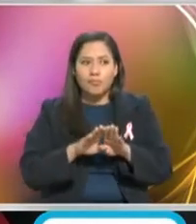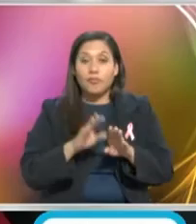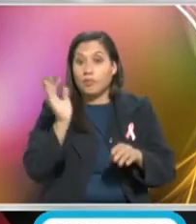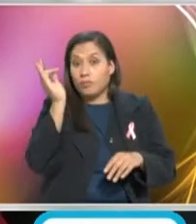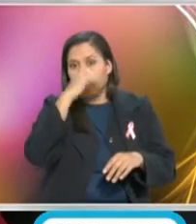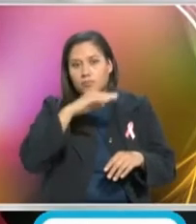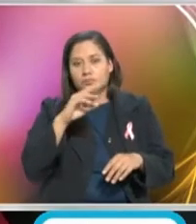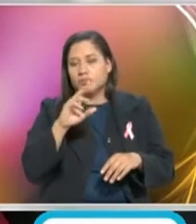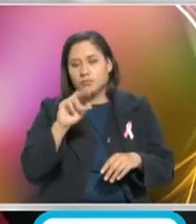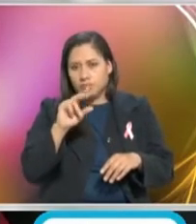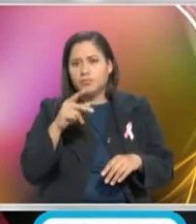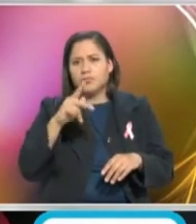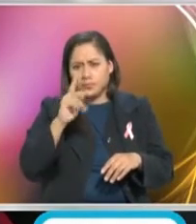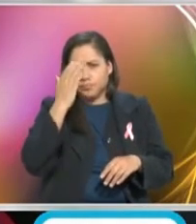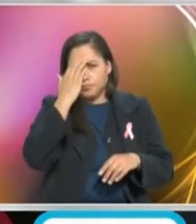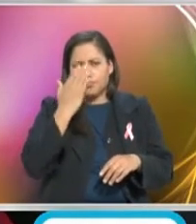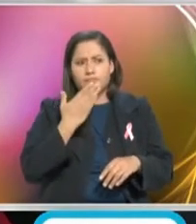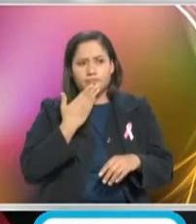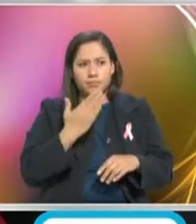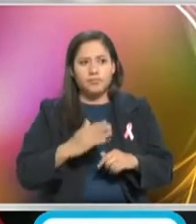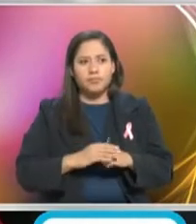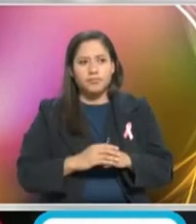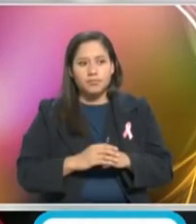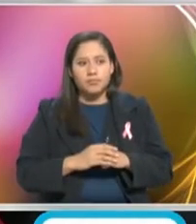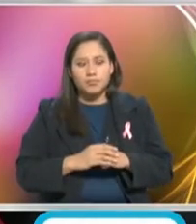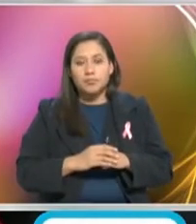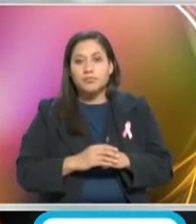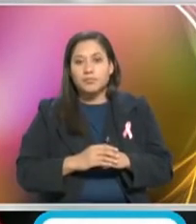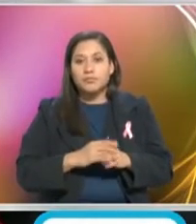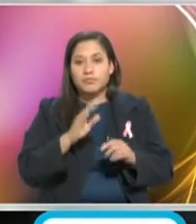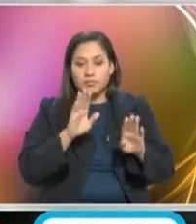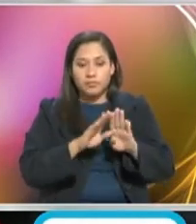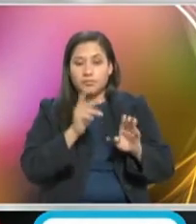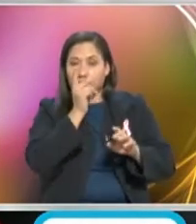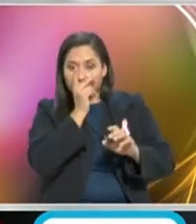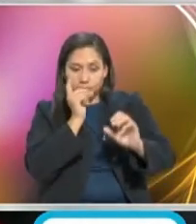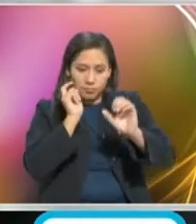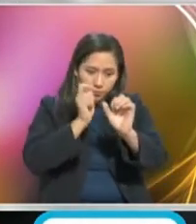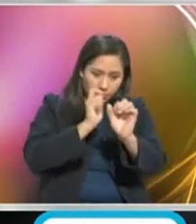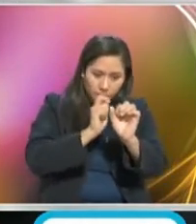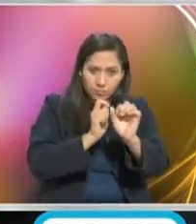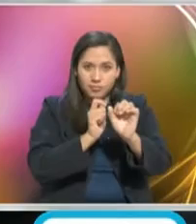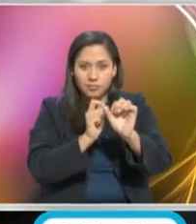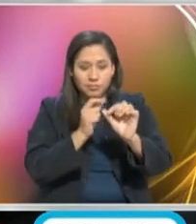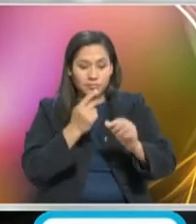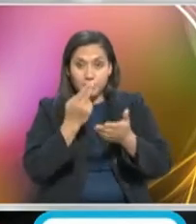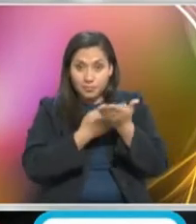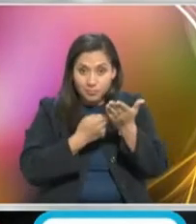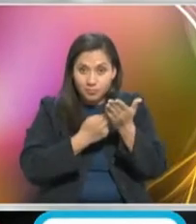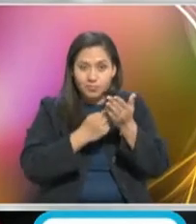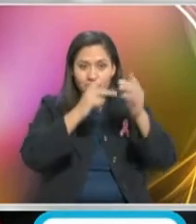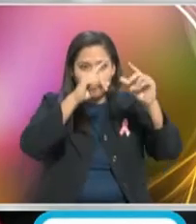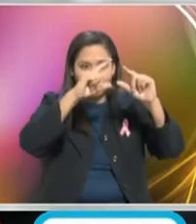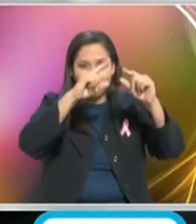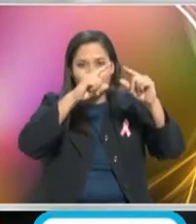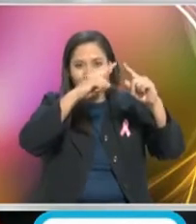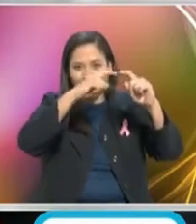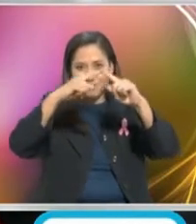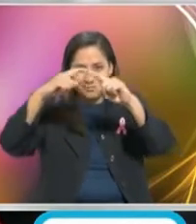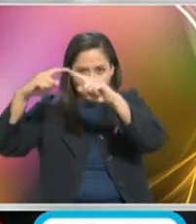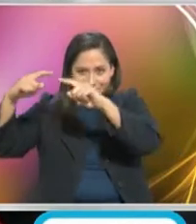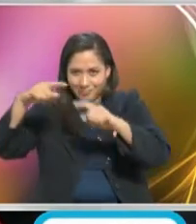fluido, pero lo conocía muy bien. Ya. Mira. Entonces, a base de dibujos Sí.